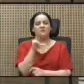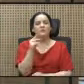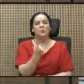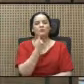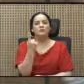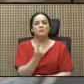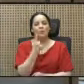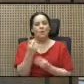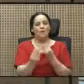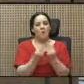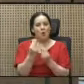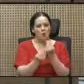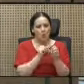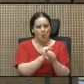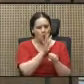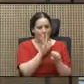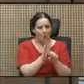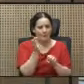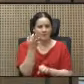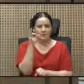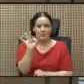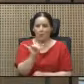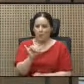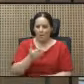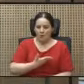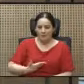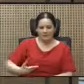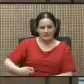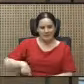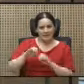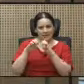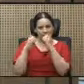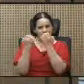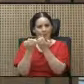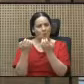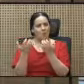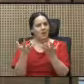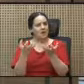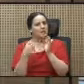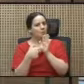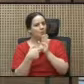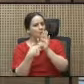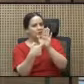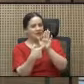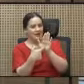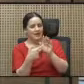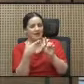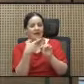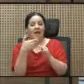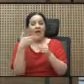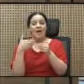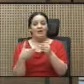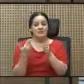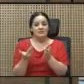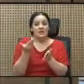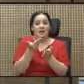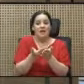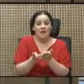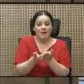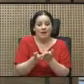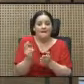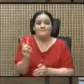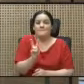del COVID-19, como el presidente y su equipo han querido maquillar. Antes de la llegada del virus a nuestro país,